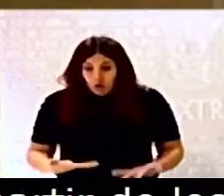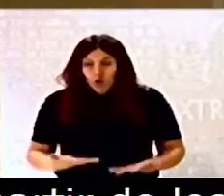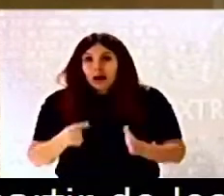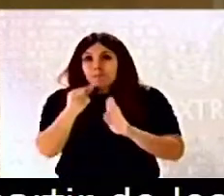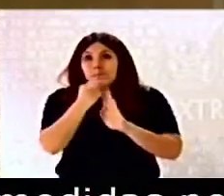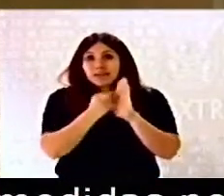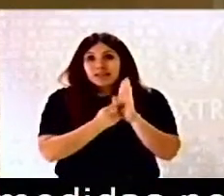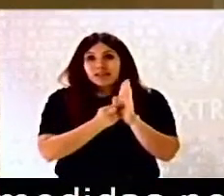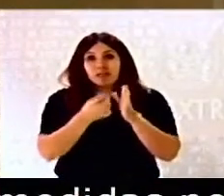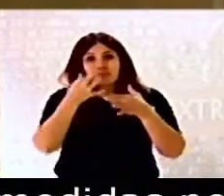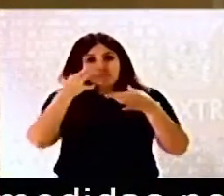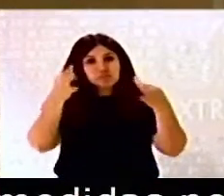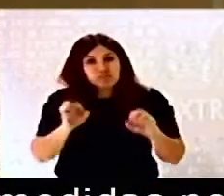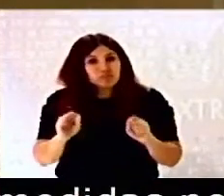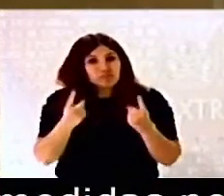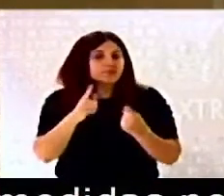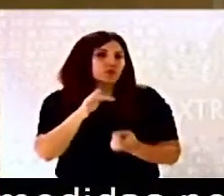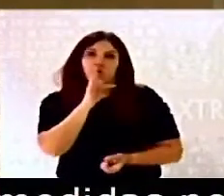y barajándolo